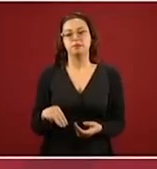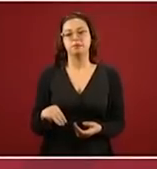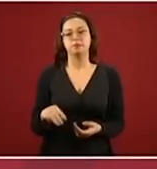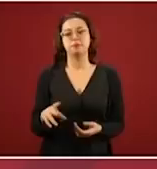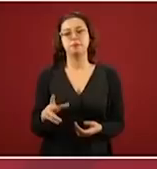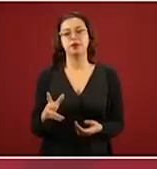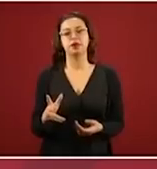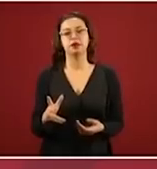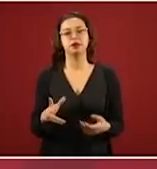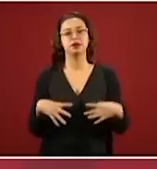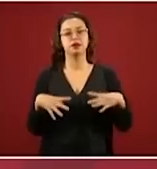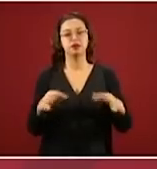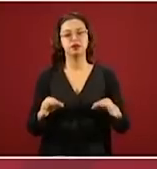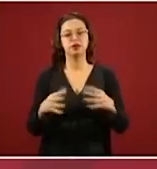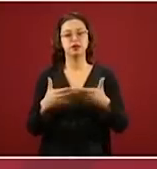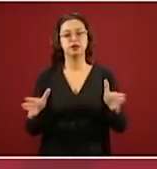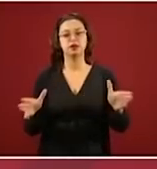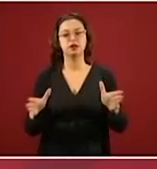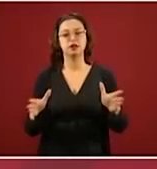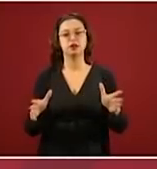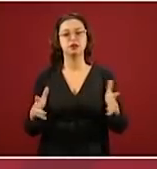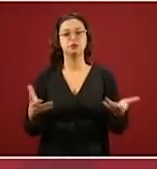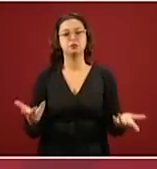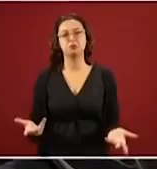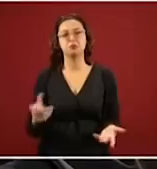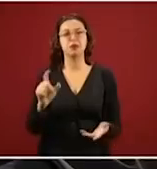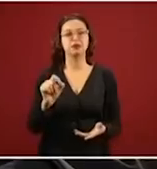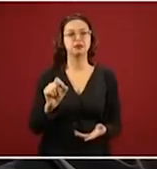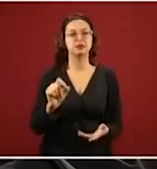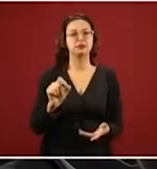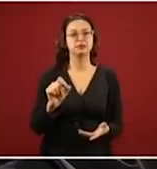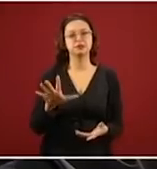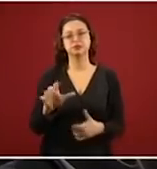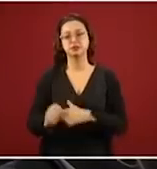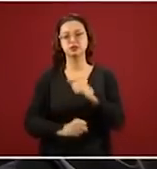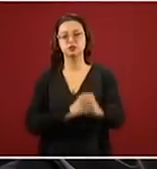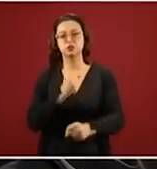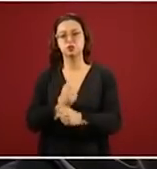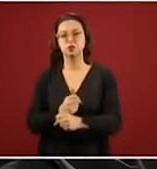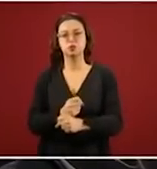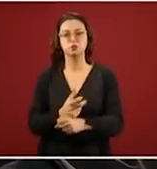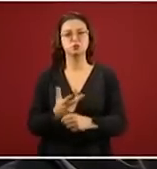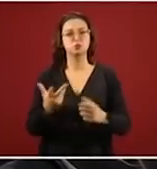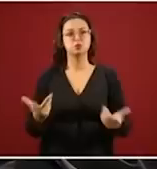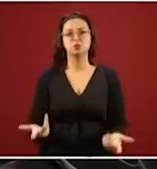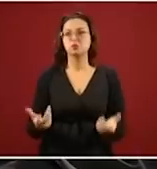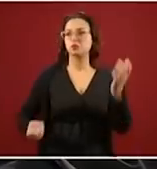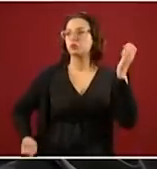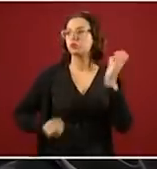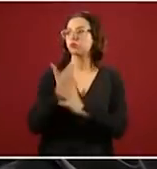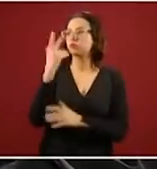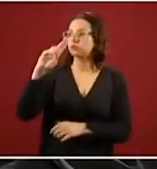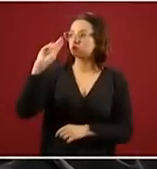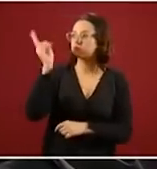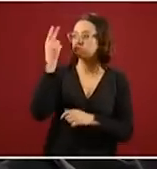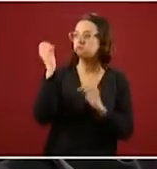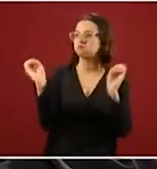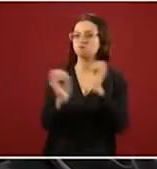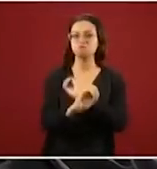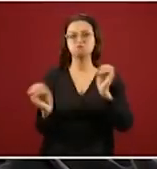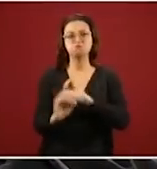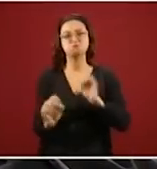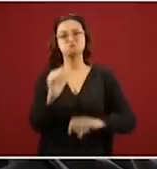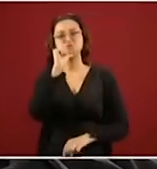se abrió después de 2025 años que no se creaba una nueva universidad pública en la ciudad de